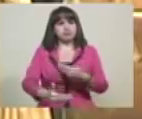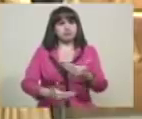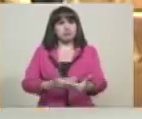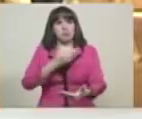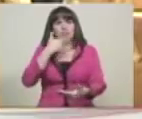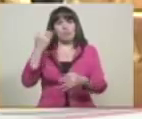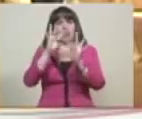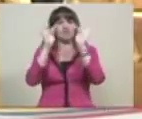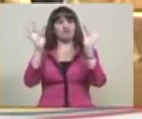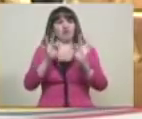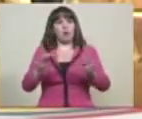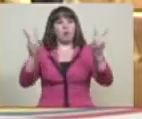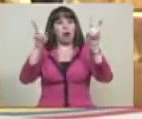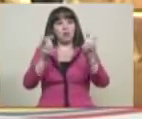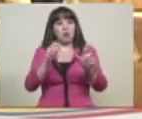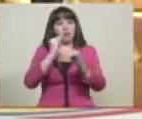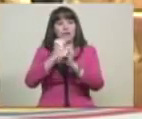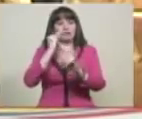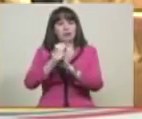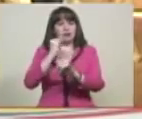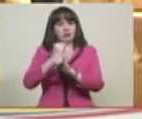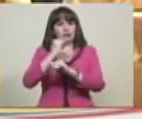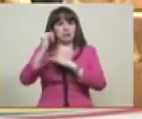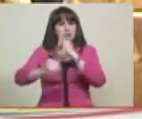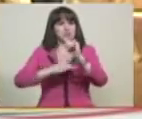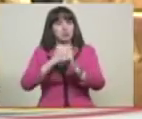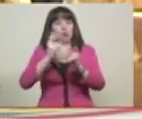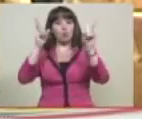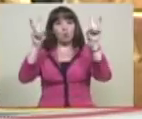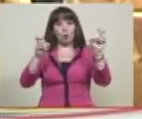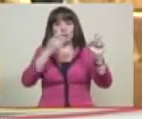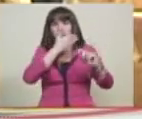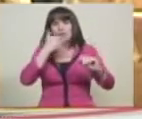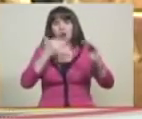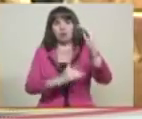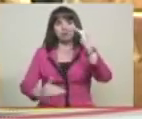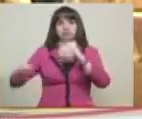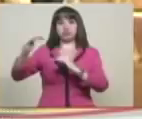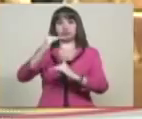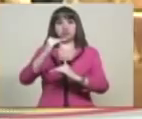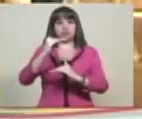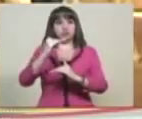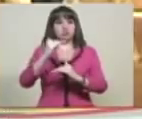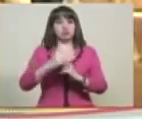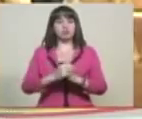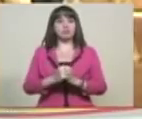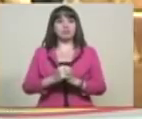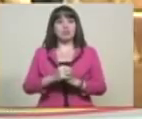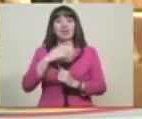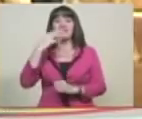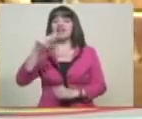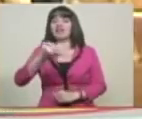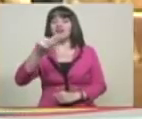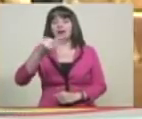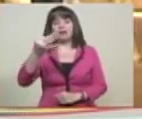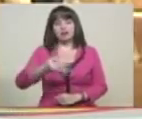un mecanismo virtuoso, nuevo, dinámico y